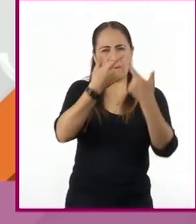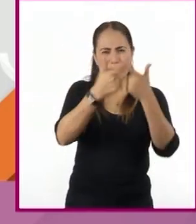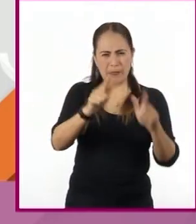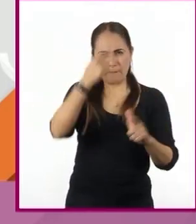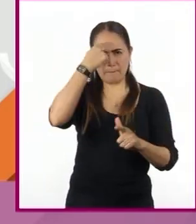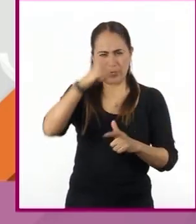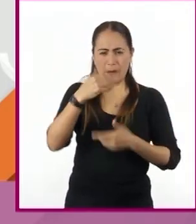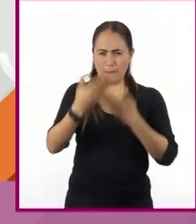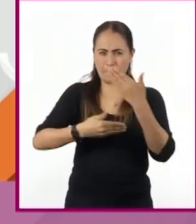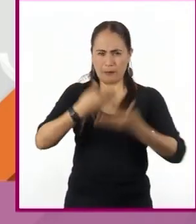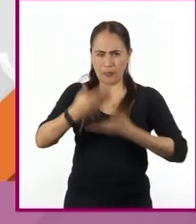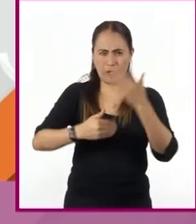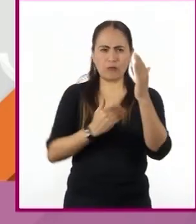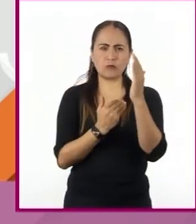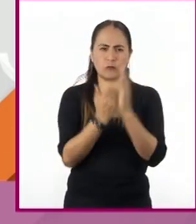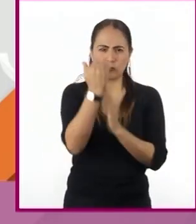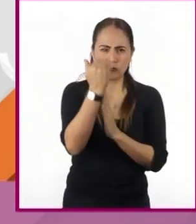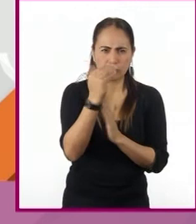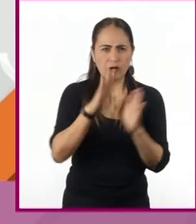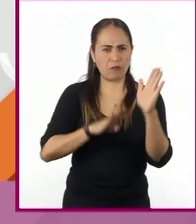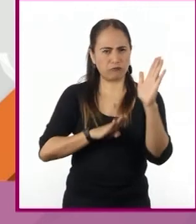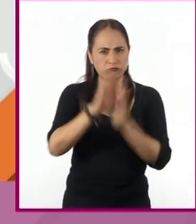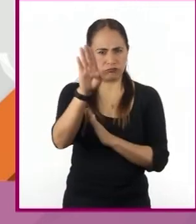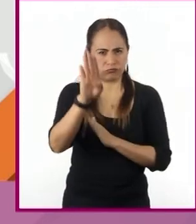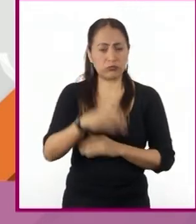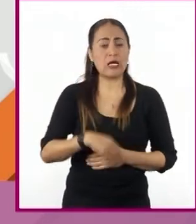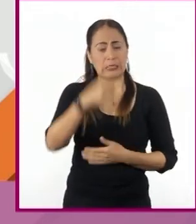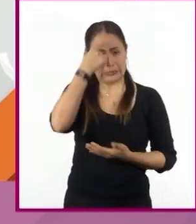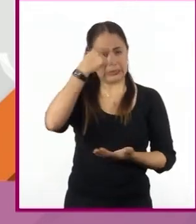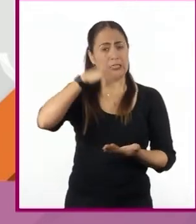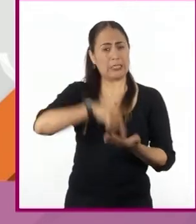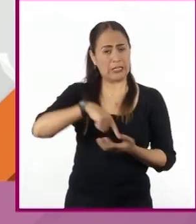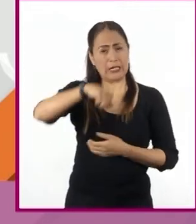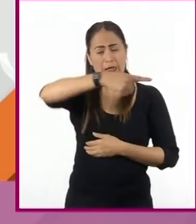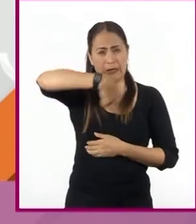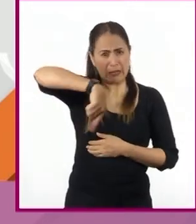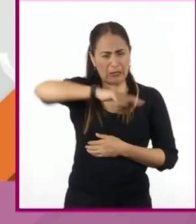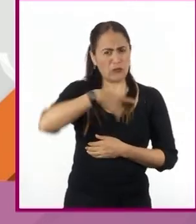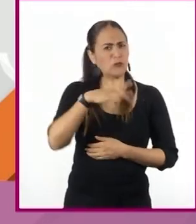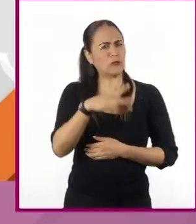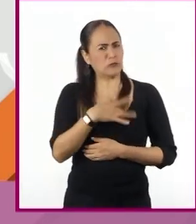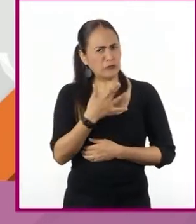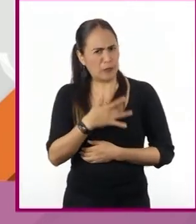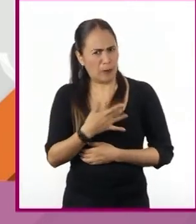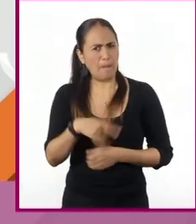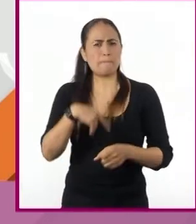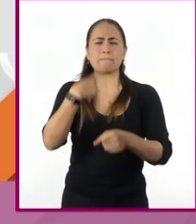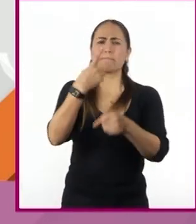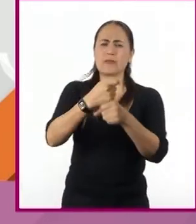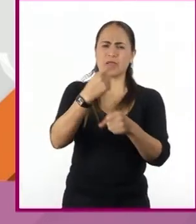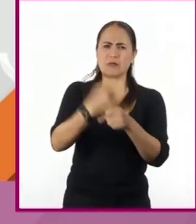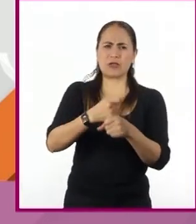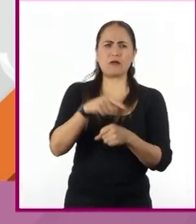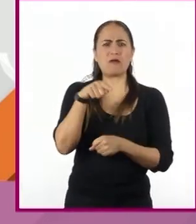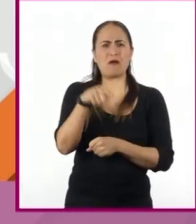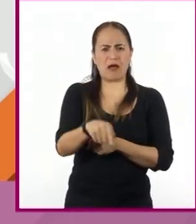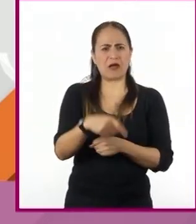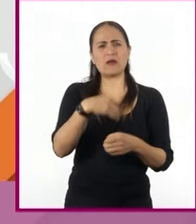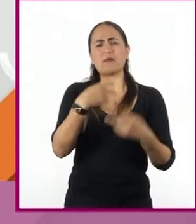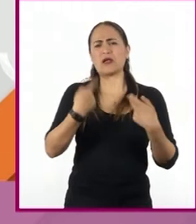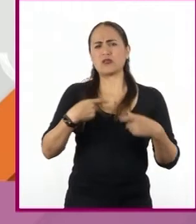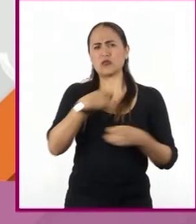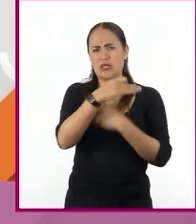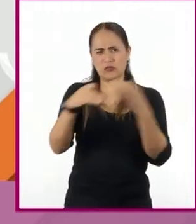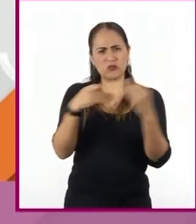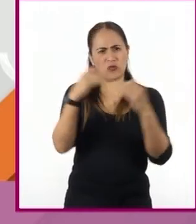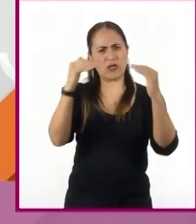de la humanidad, pues creían que para alcanzar el bienestar social universal era necesario, primero, garantizar que todas las personas